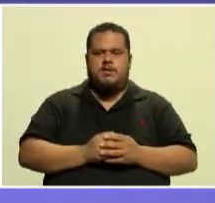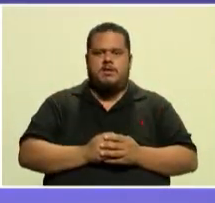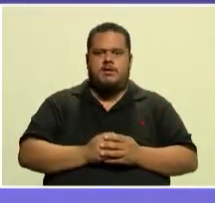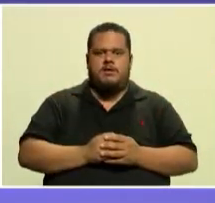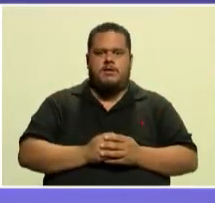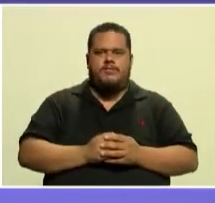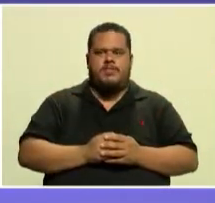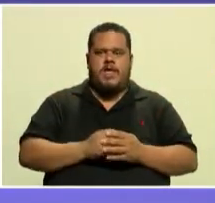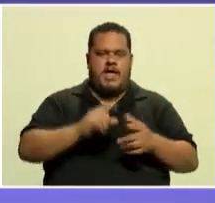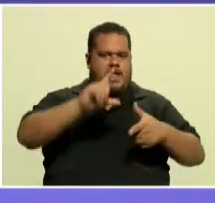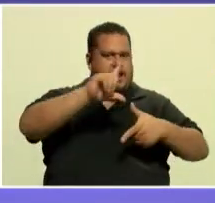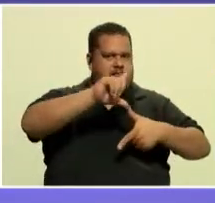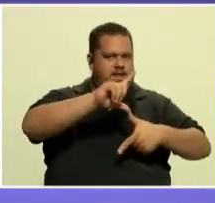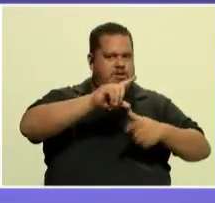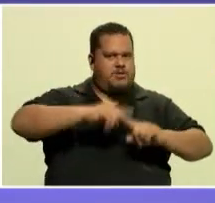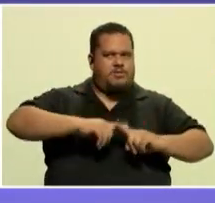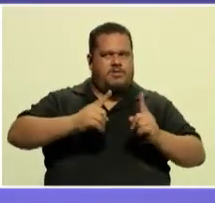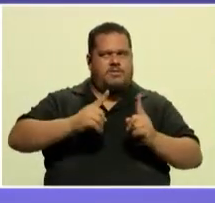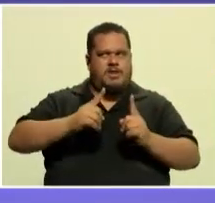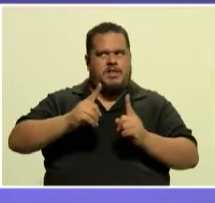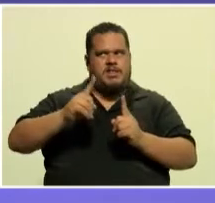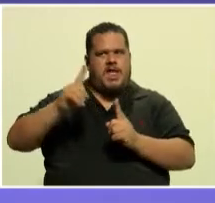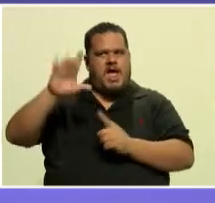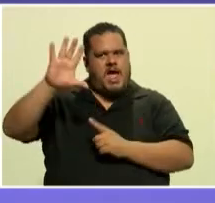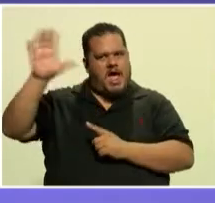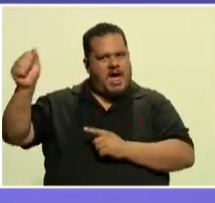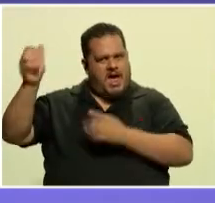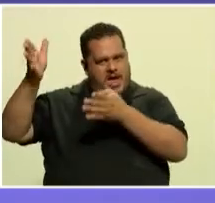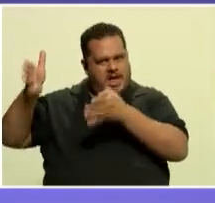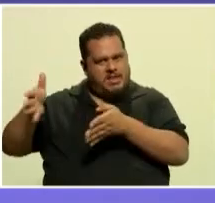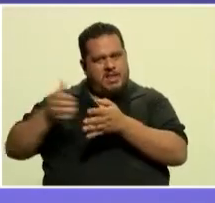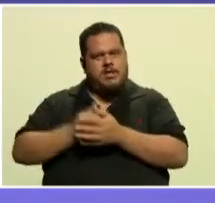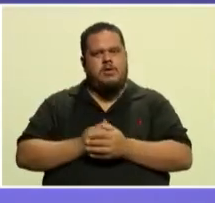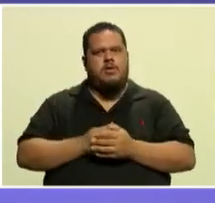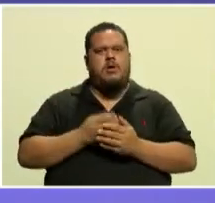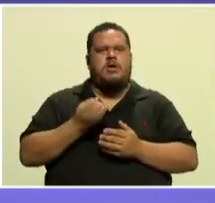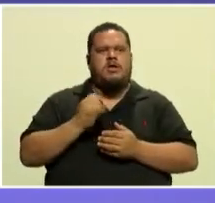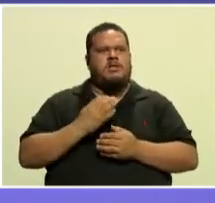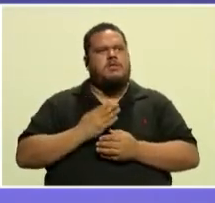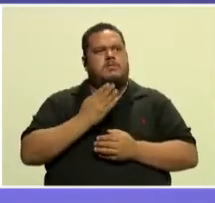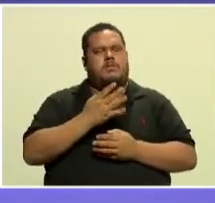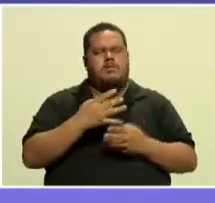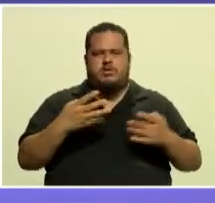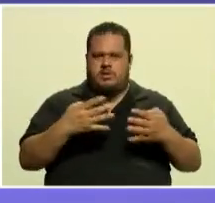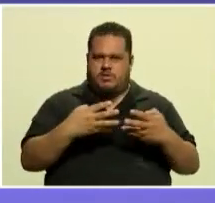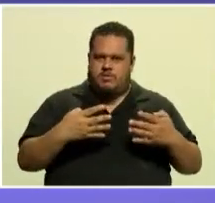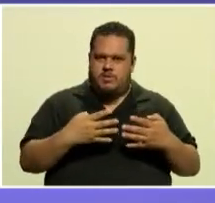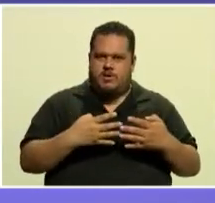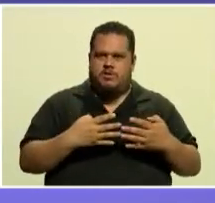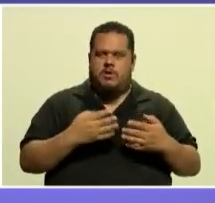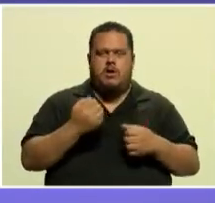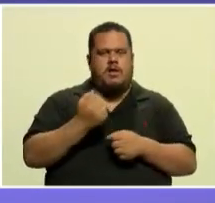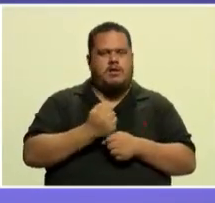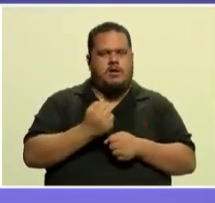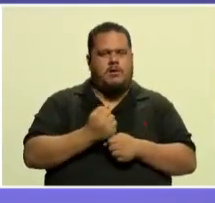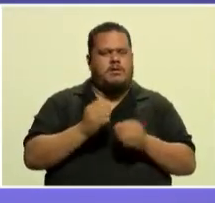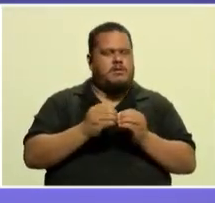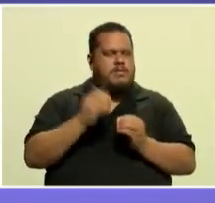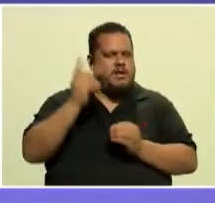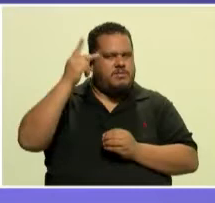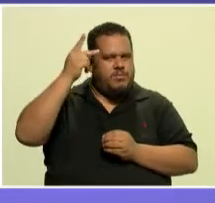el latinoamericano es muy distinto, y si vamos a lugares donde hay conflictos, la obra probablemente va a ser más